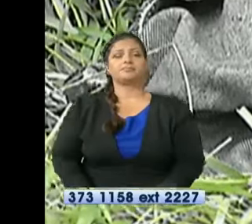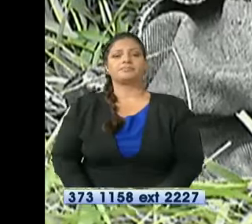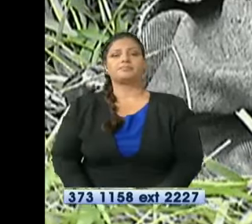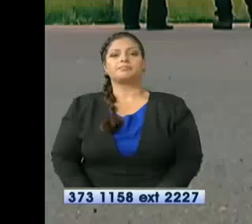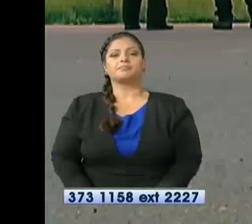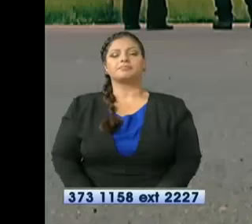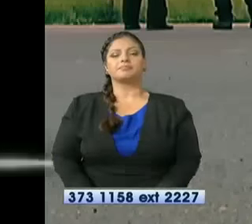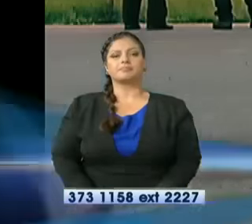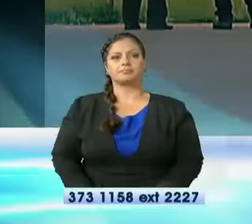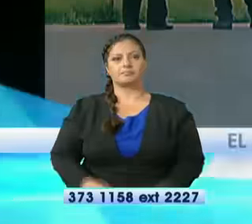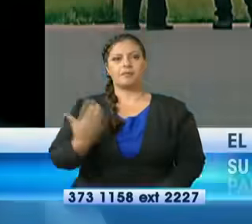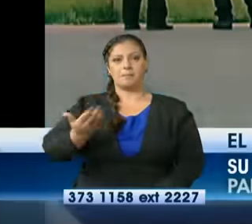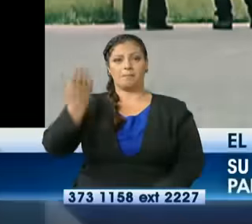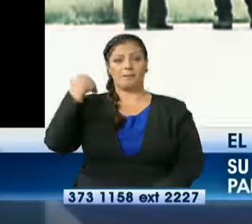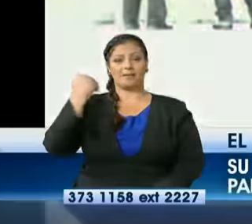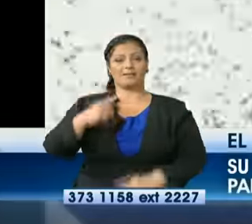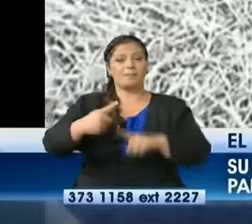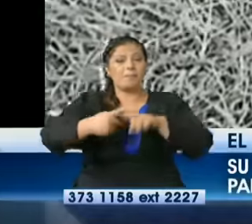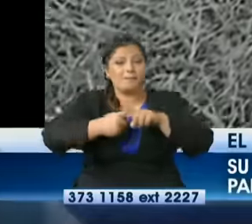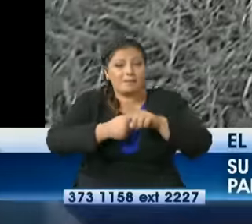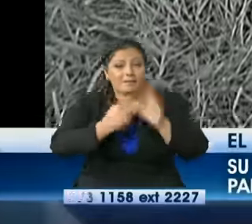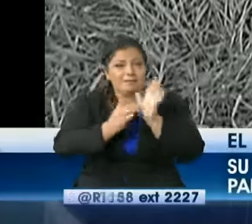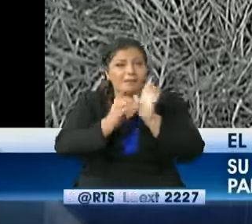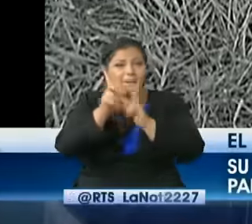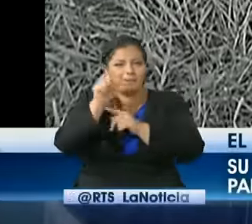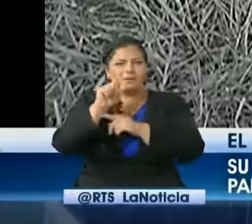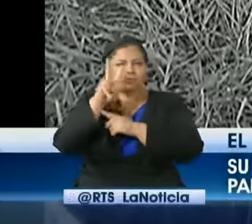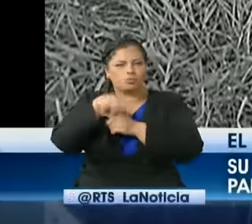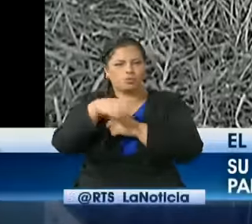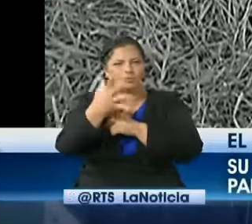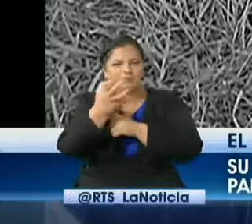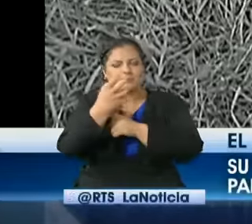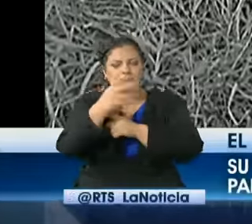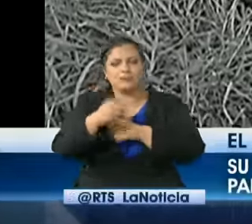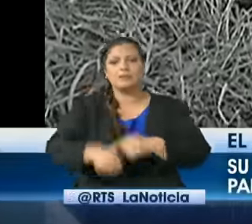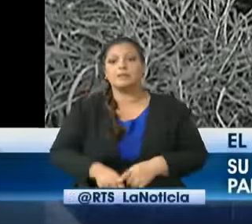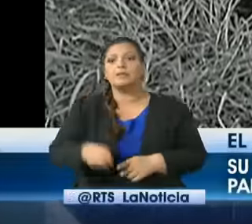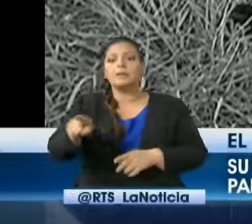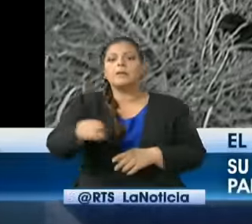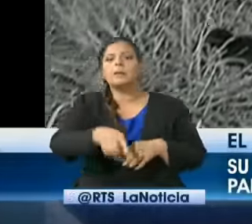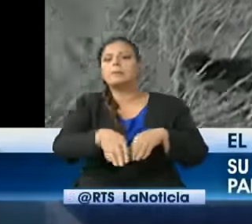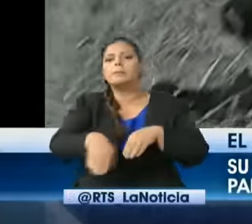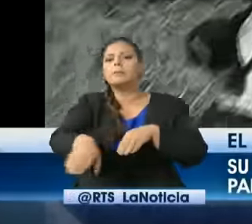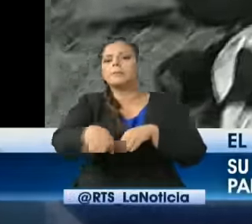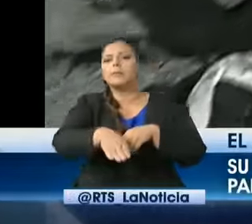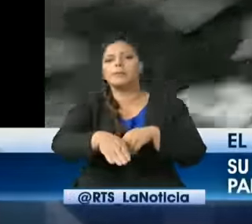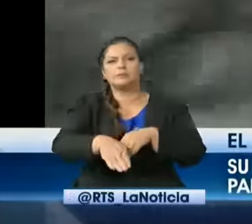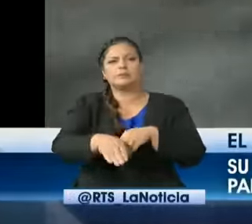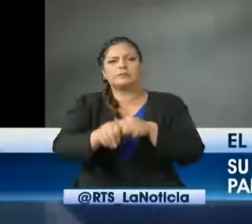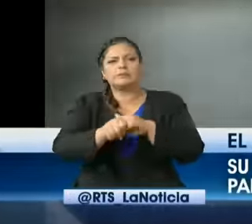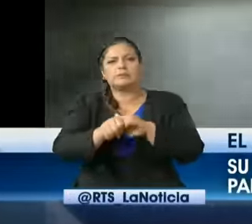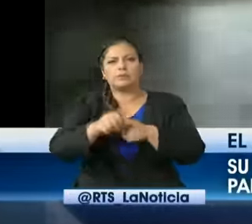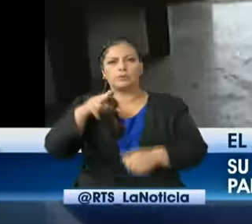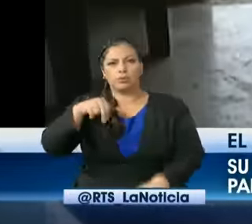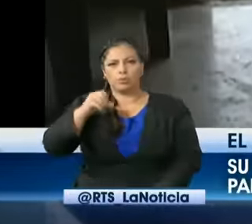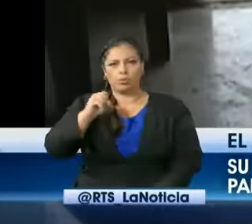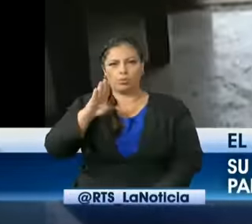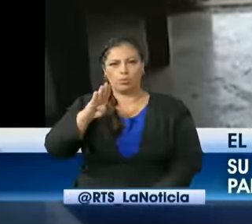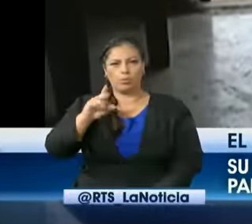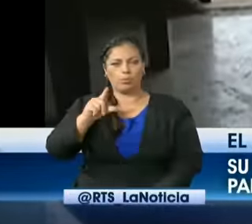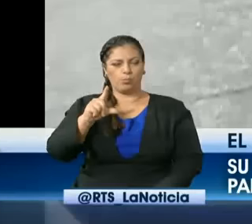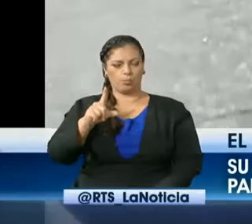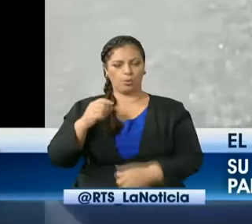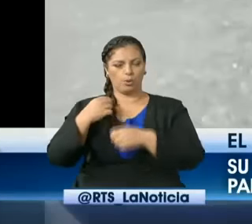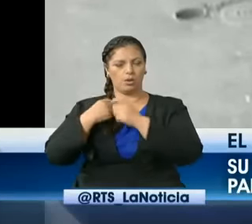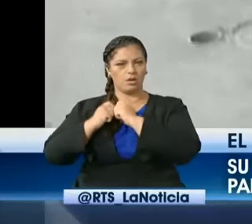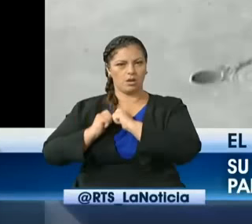en abril del 2015. Esa es la ropa de él, las gafas, los zapatos que cargaba eso también. Un año, un mes después del hecho, el